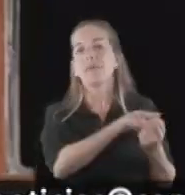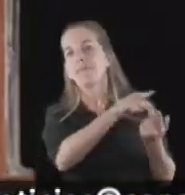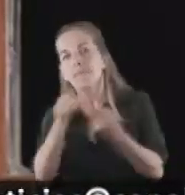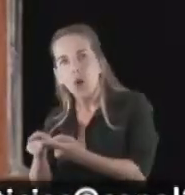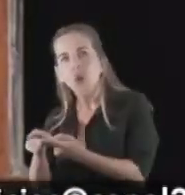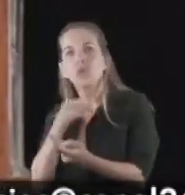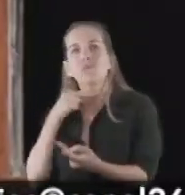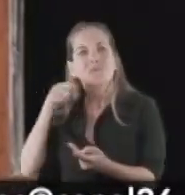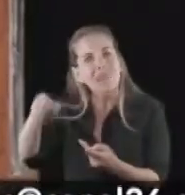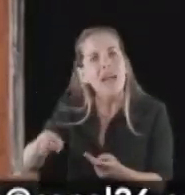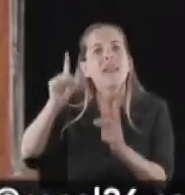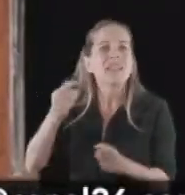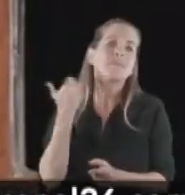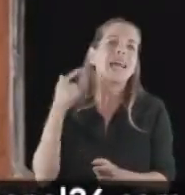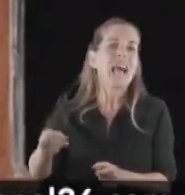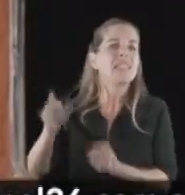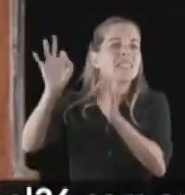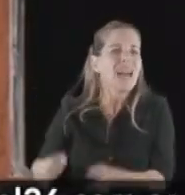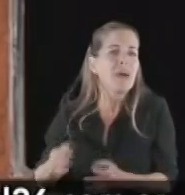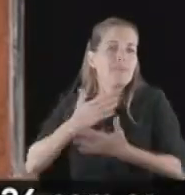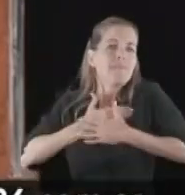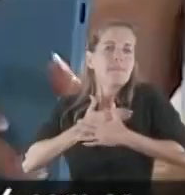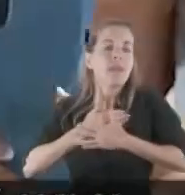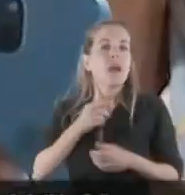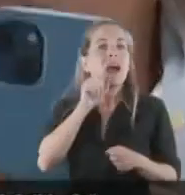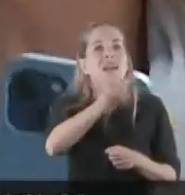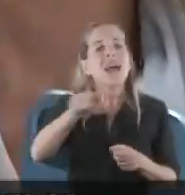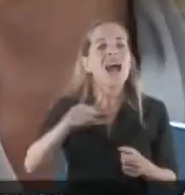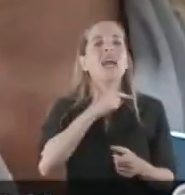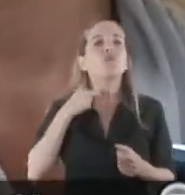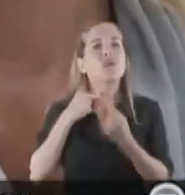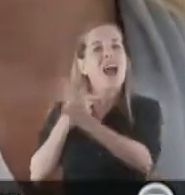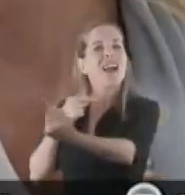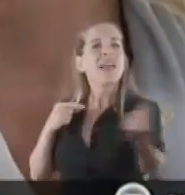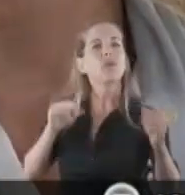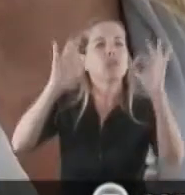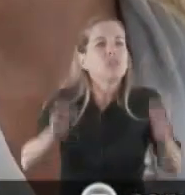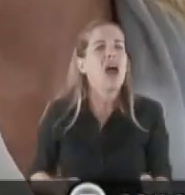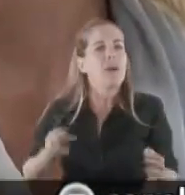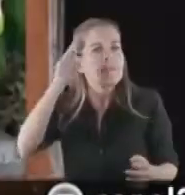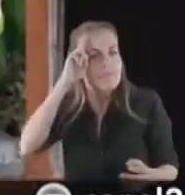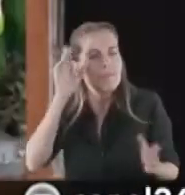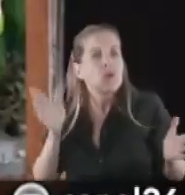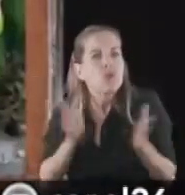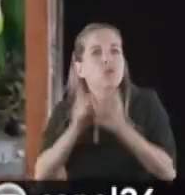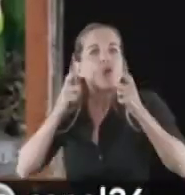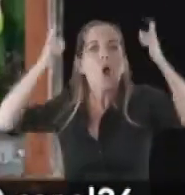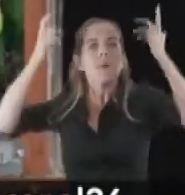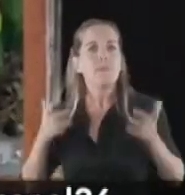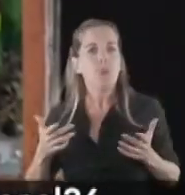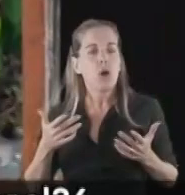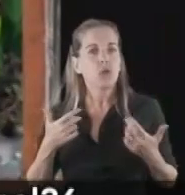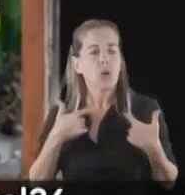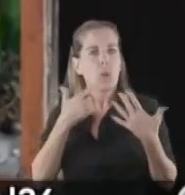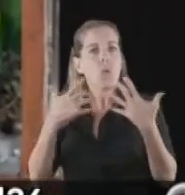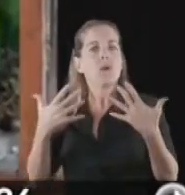él hace allí en La Matanza, y con cada uno de los curas villeros, con el obispo Carrara, tengo profunda